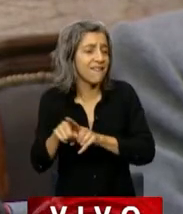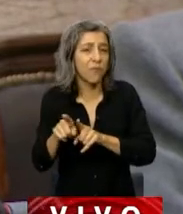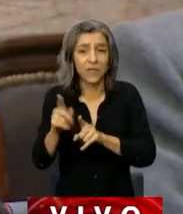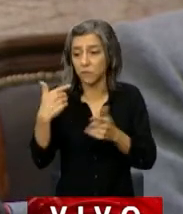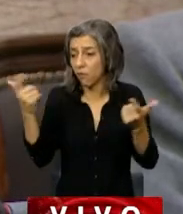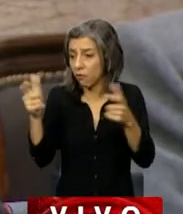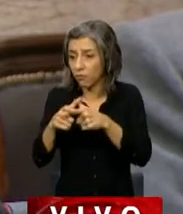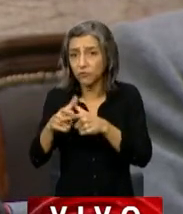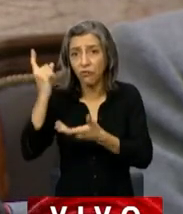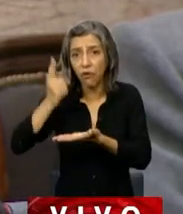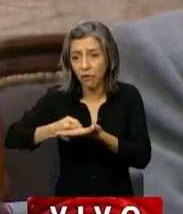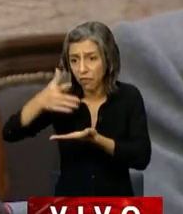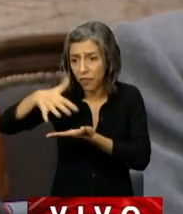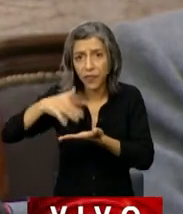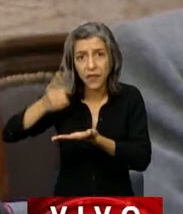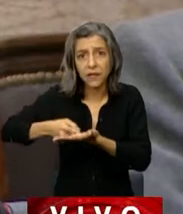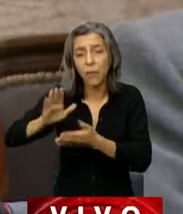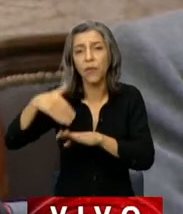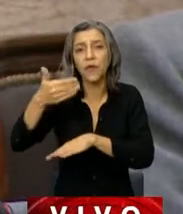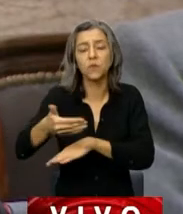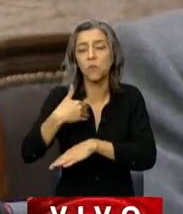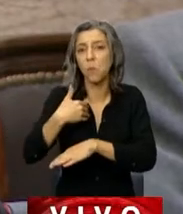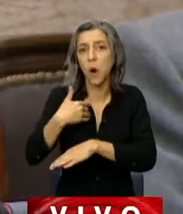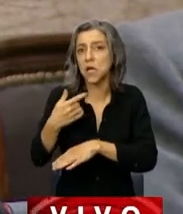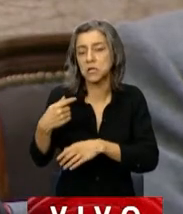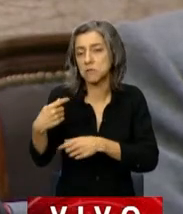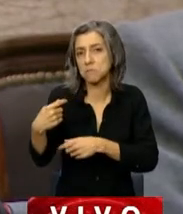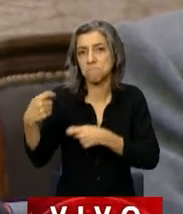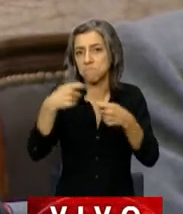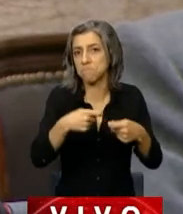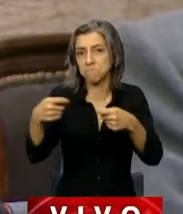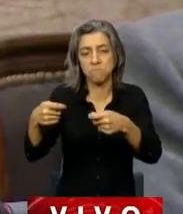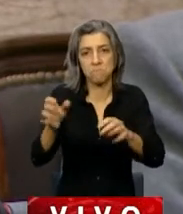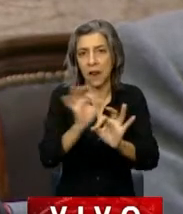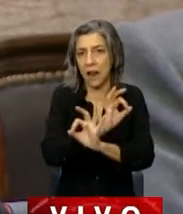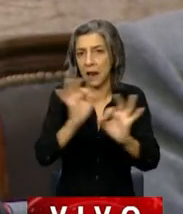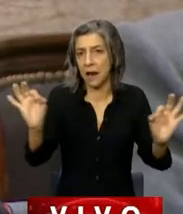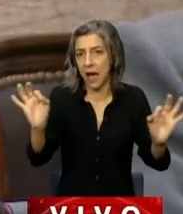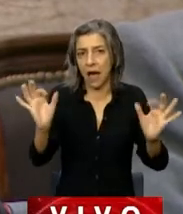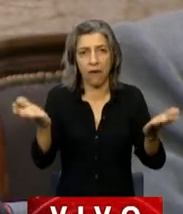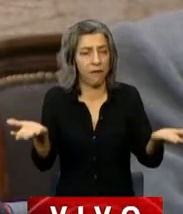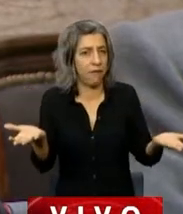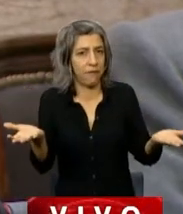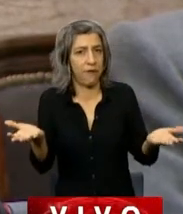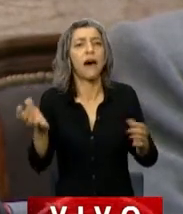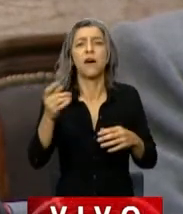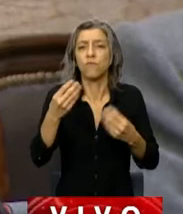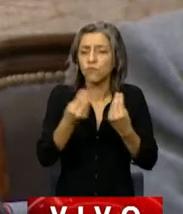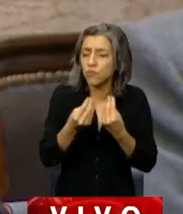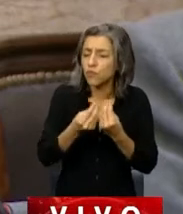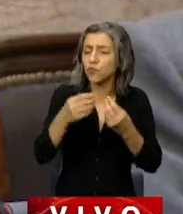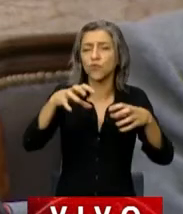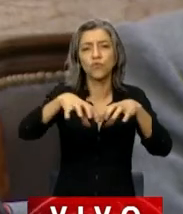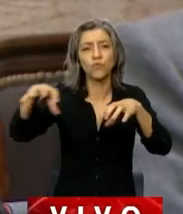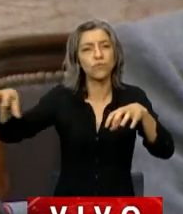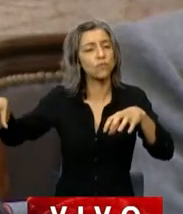comisión, nunca se trató en esta comisión. A pesar de que centenares de organizaciones ambientalistas